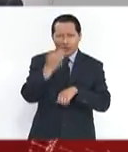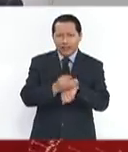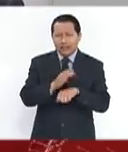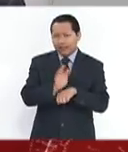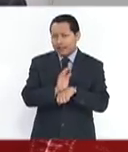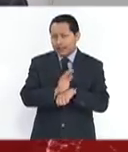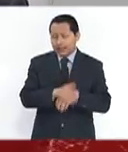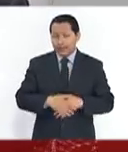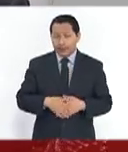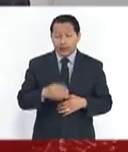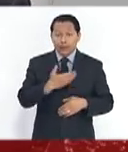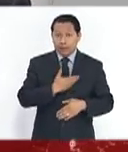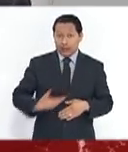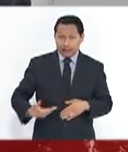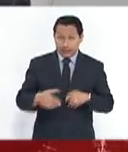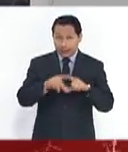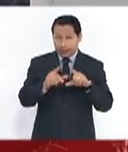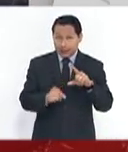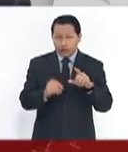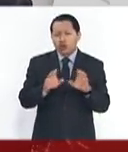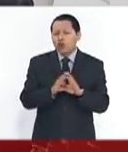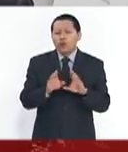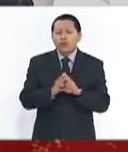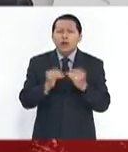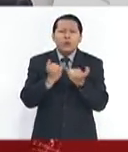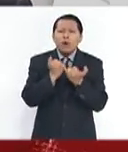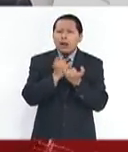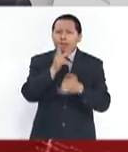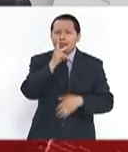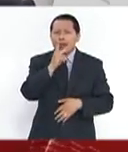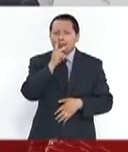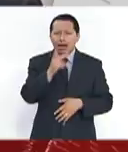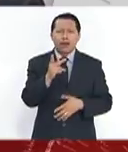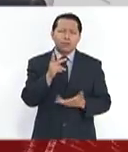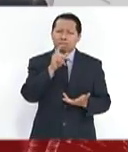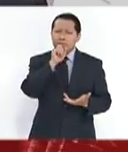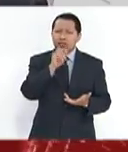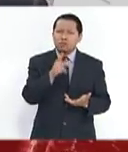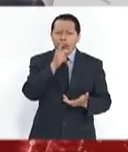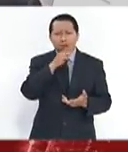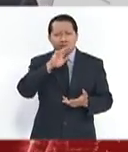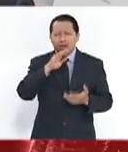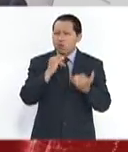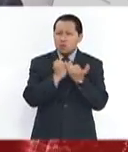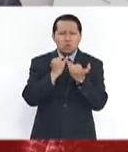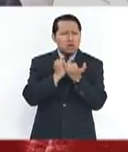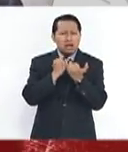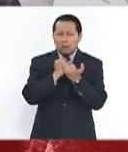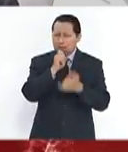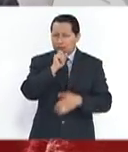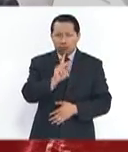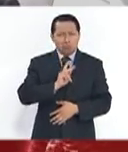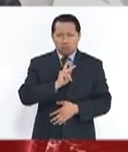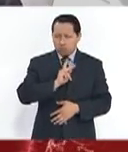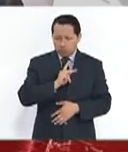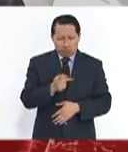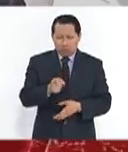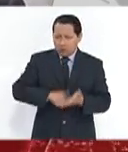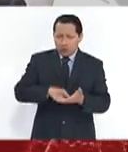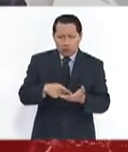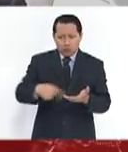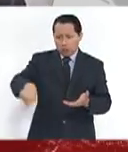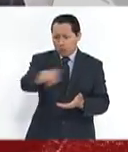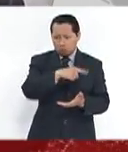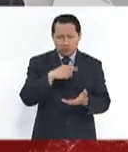El presidente de la República, como cualquier padre de familia, como todos los padres de familia que estamos aquí, los que nos están escuchando,